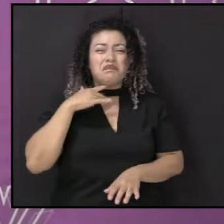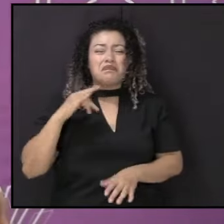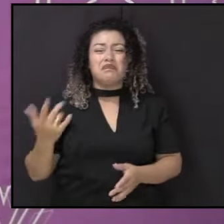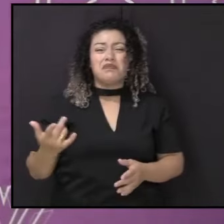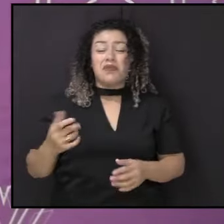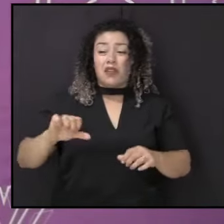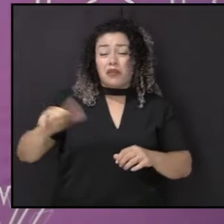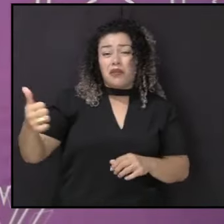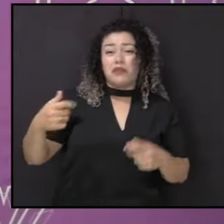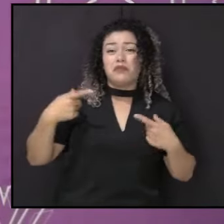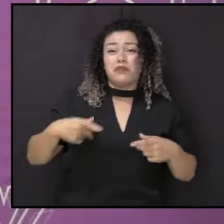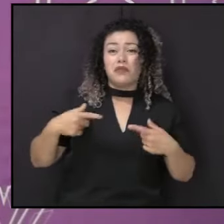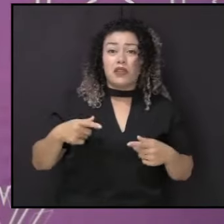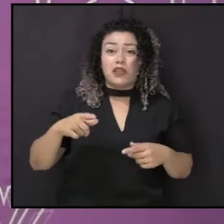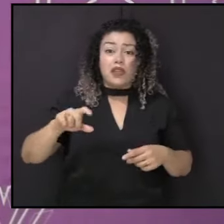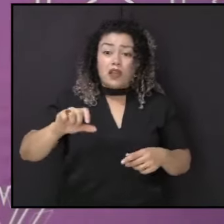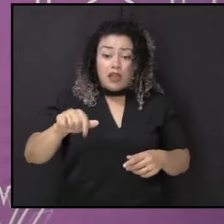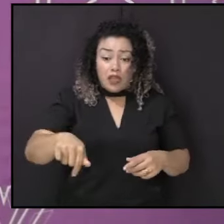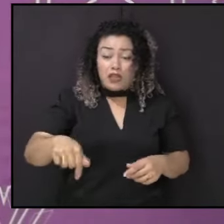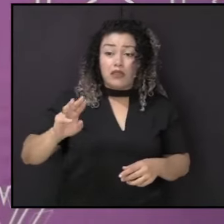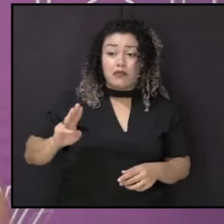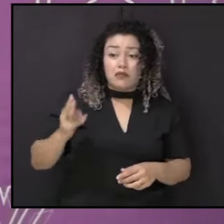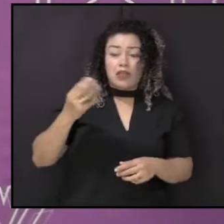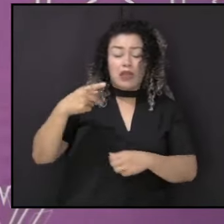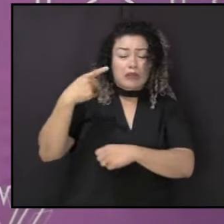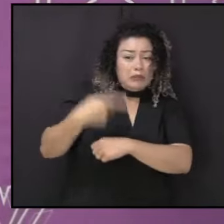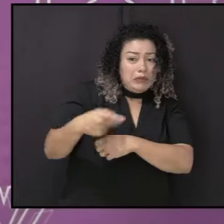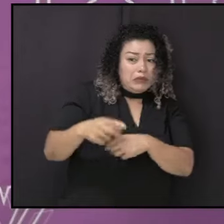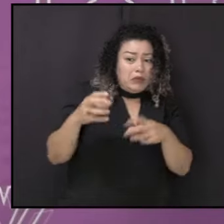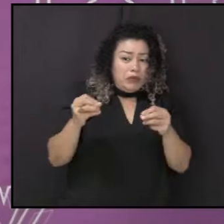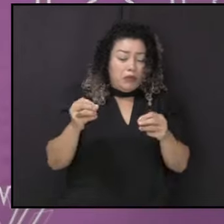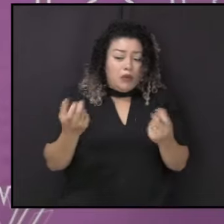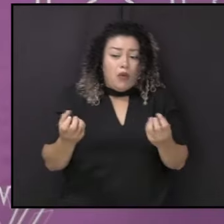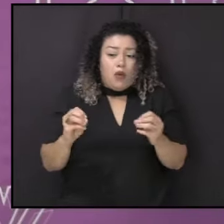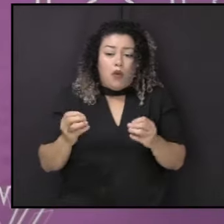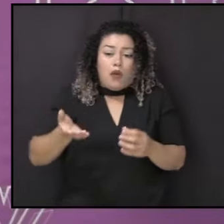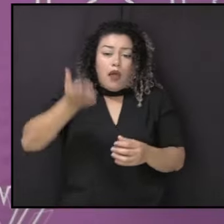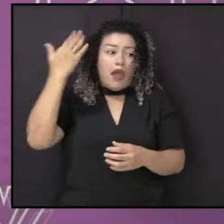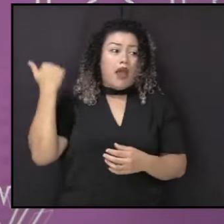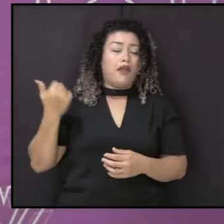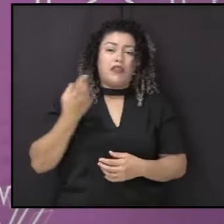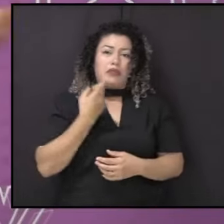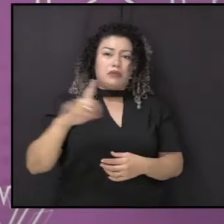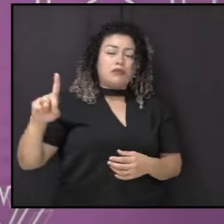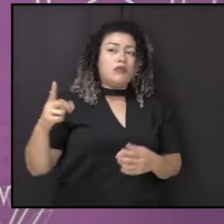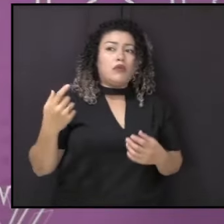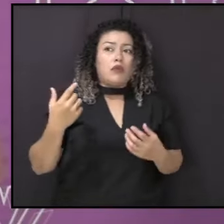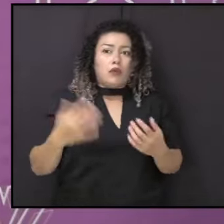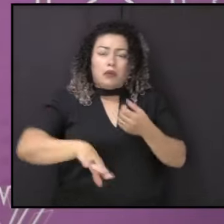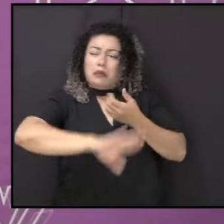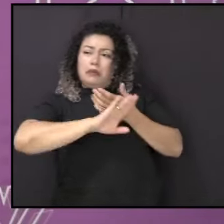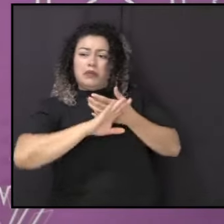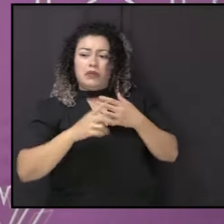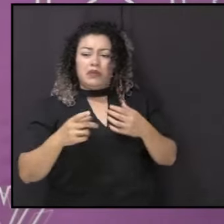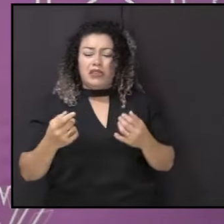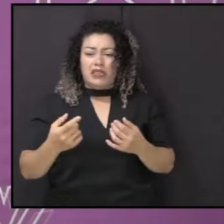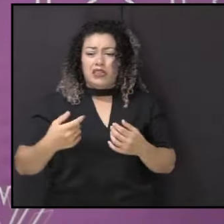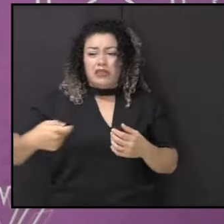gente no conocemos que ha tenido que salirse de Minatitlán porque los habían secuestrado, acosado, piden piso y muchas cosas más